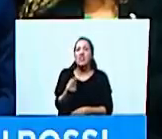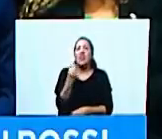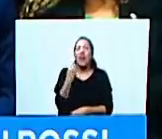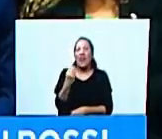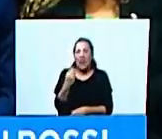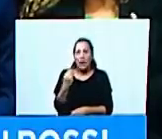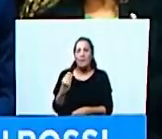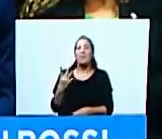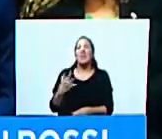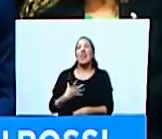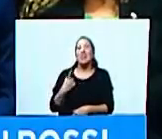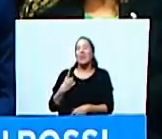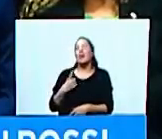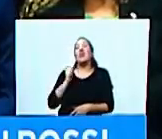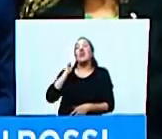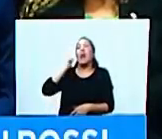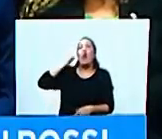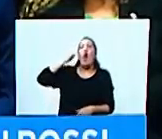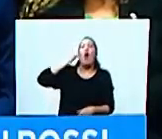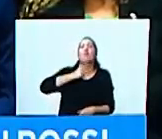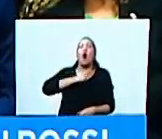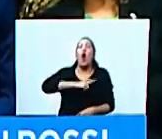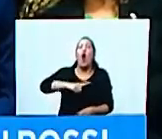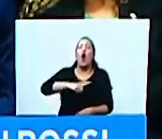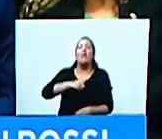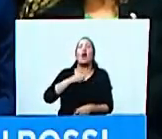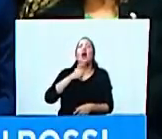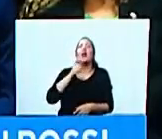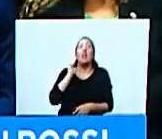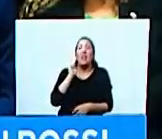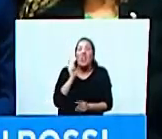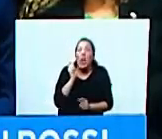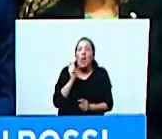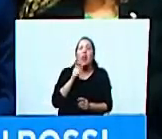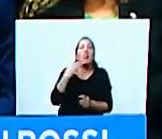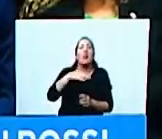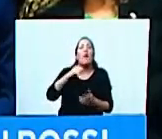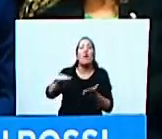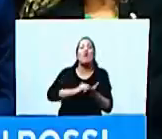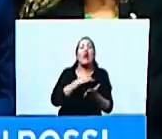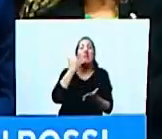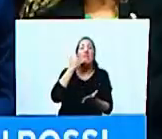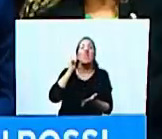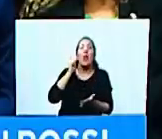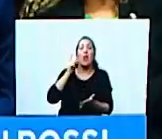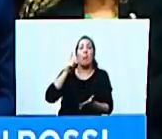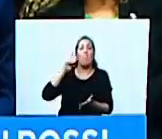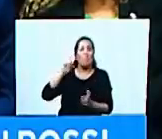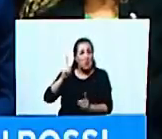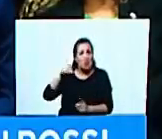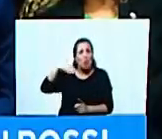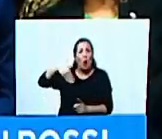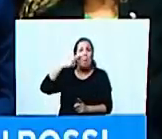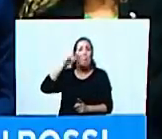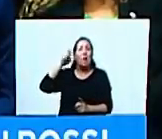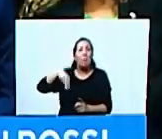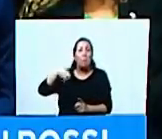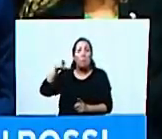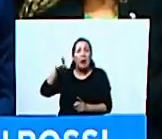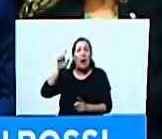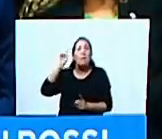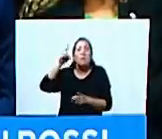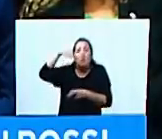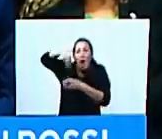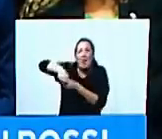directiva de resetear el teléfono había sido una directiva de Milman y que el reseteo del teléfono lo había hecho un perito en las